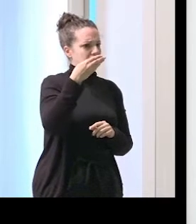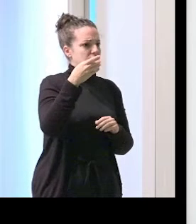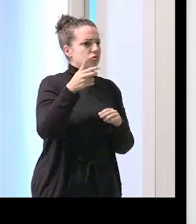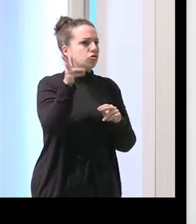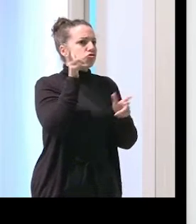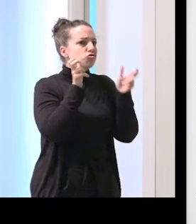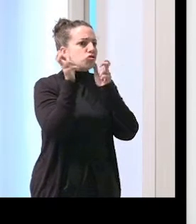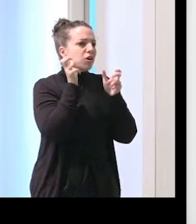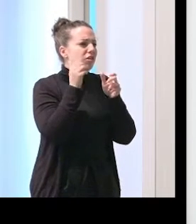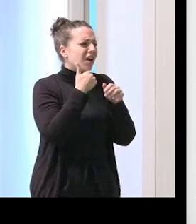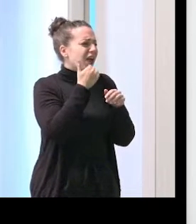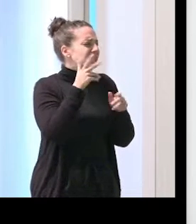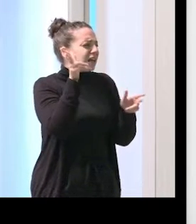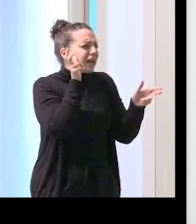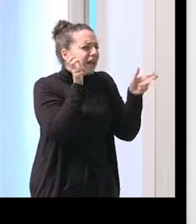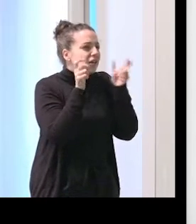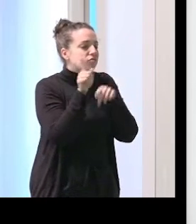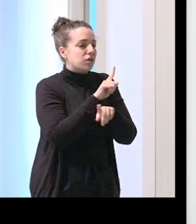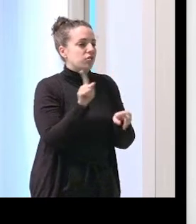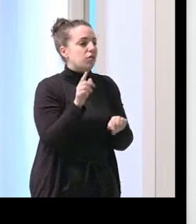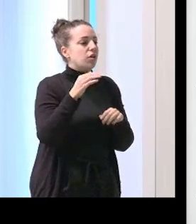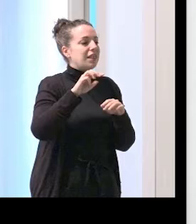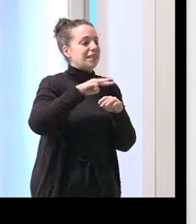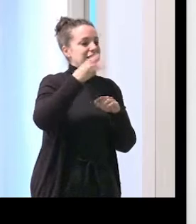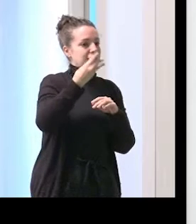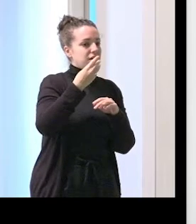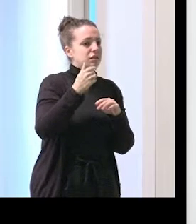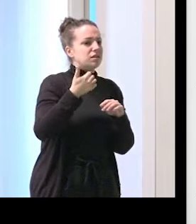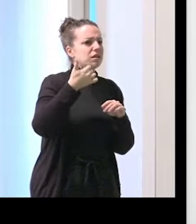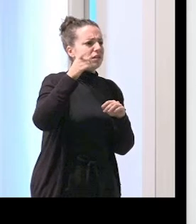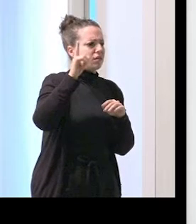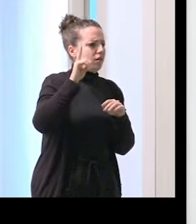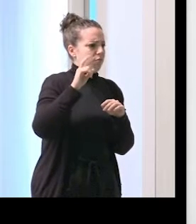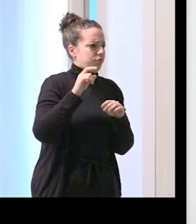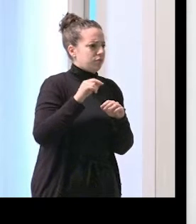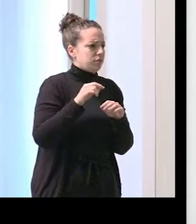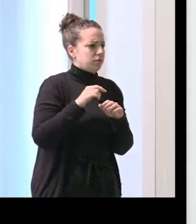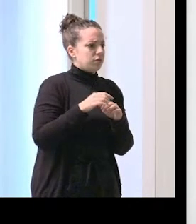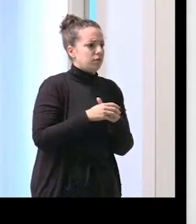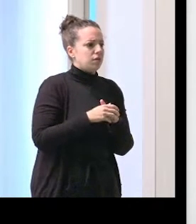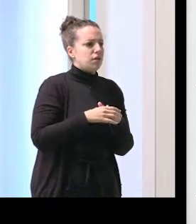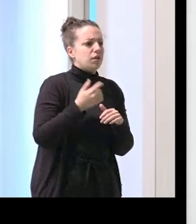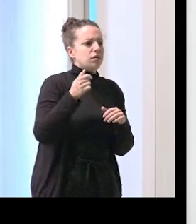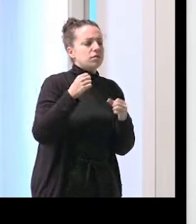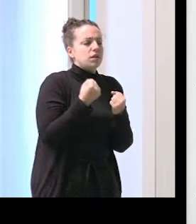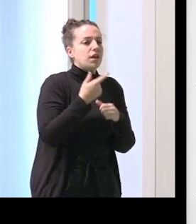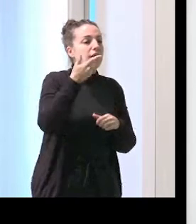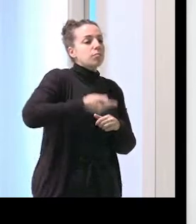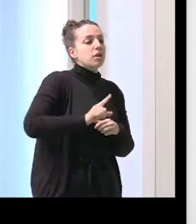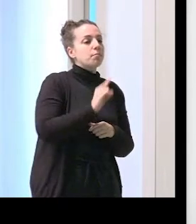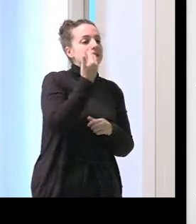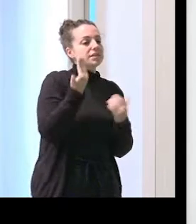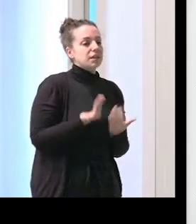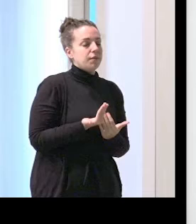en sonidos que casi no se detectan, y aumenta hasta 10 decibelios con intensidades de 90 decibelios. Y lo que es más importante,